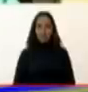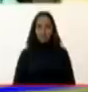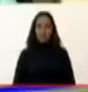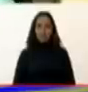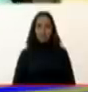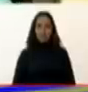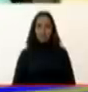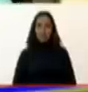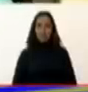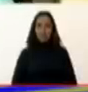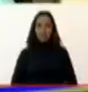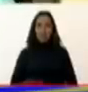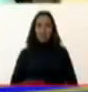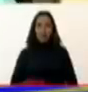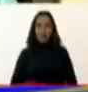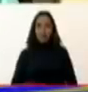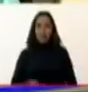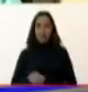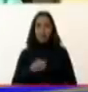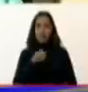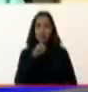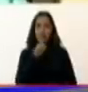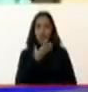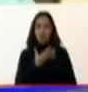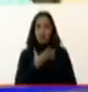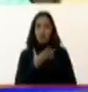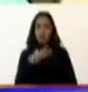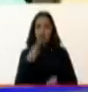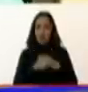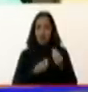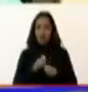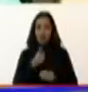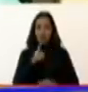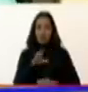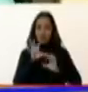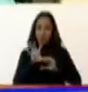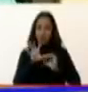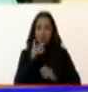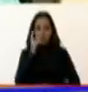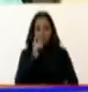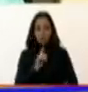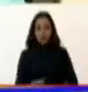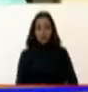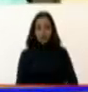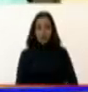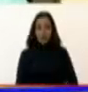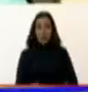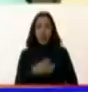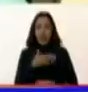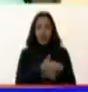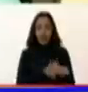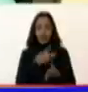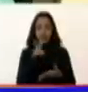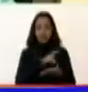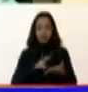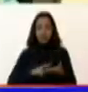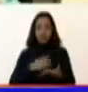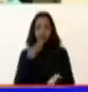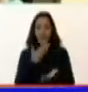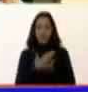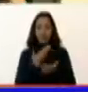Eric Rodríguez, buen humorista también. Miren. Ya había leído la propuesta de la Universidad